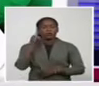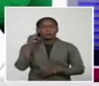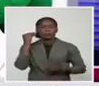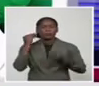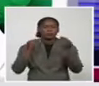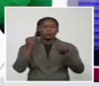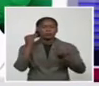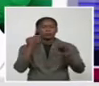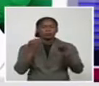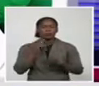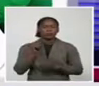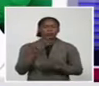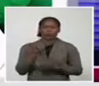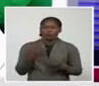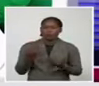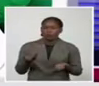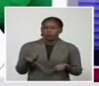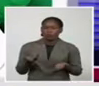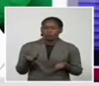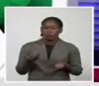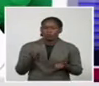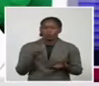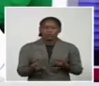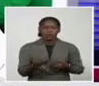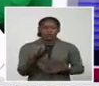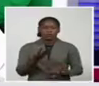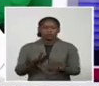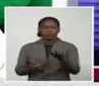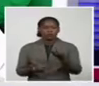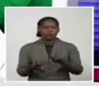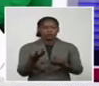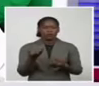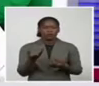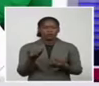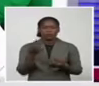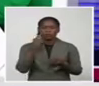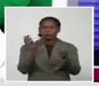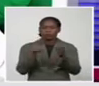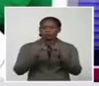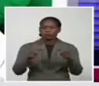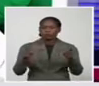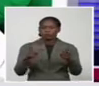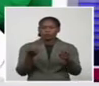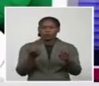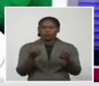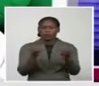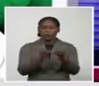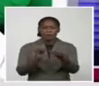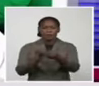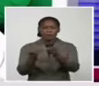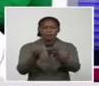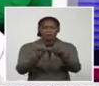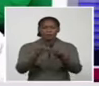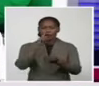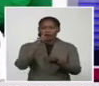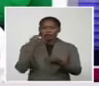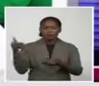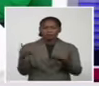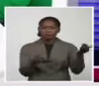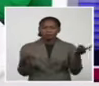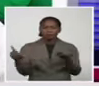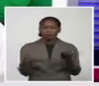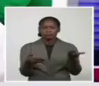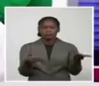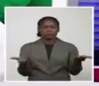de contactos en estos momentos en que hay una transmisión tan elevada ante a veces un niño